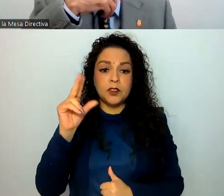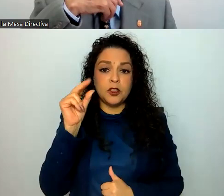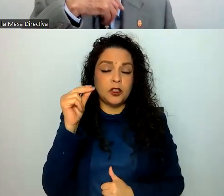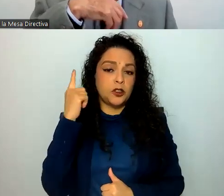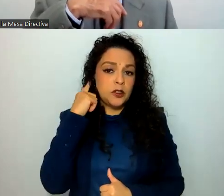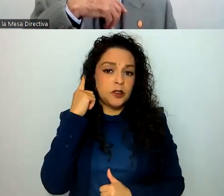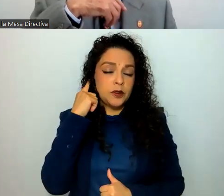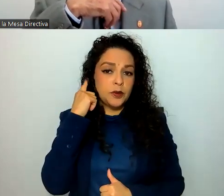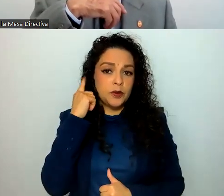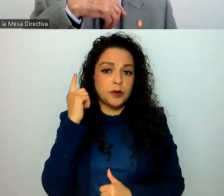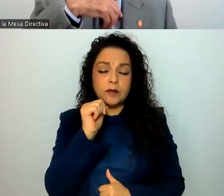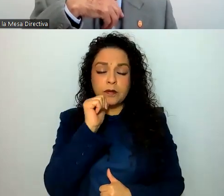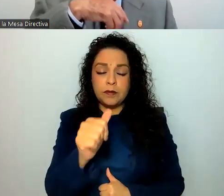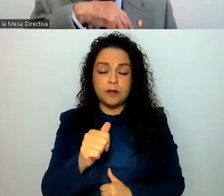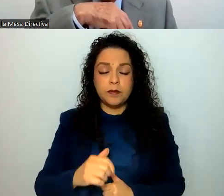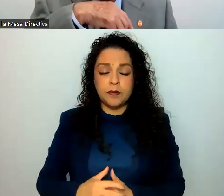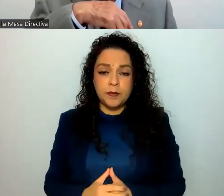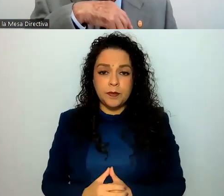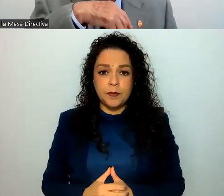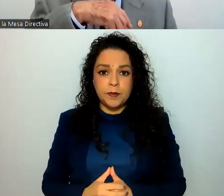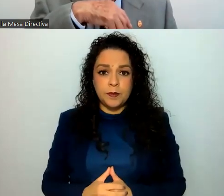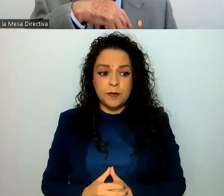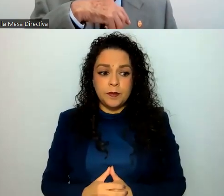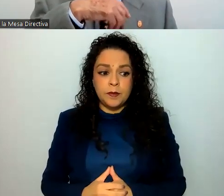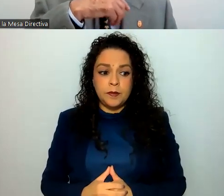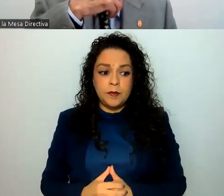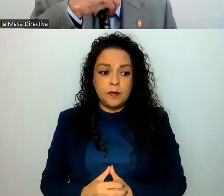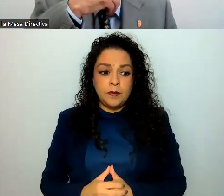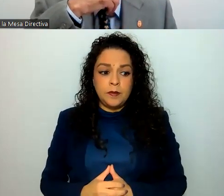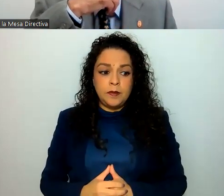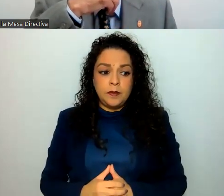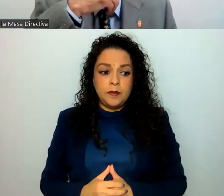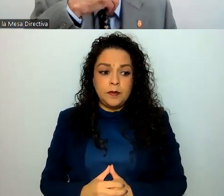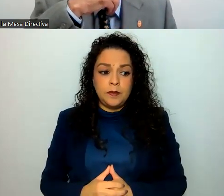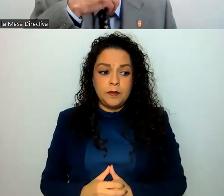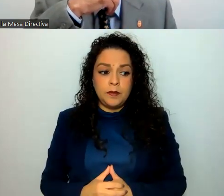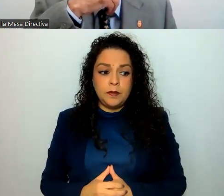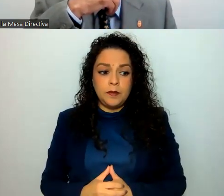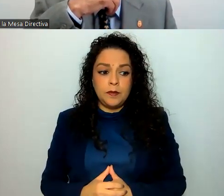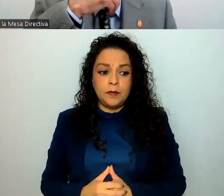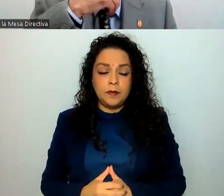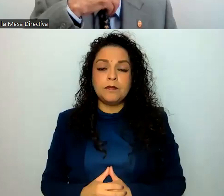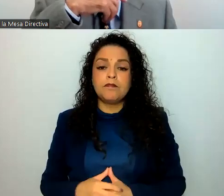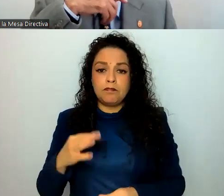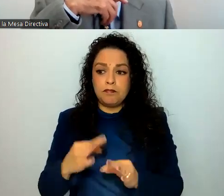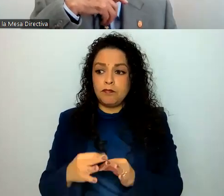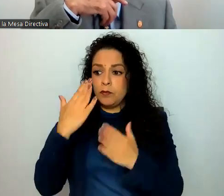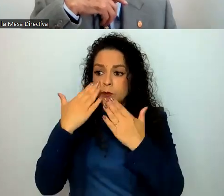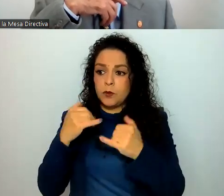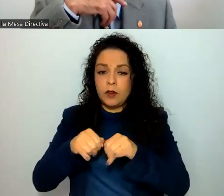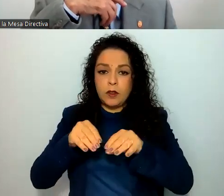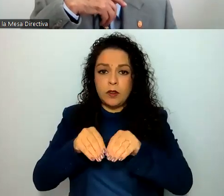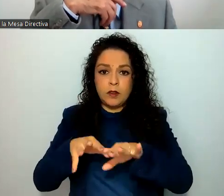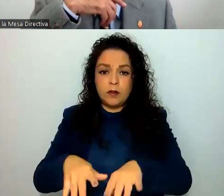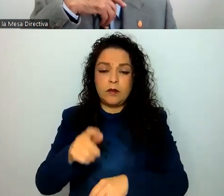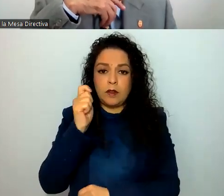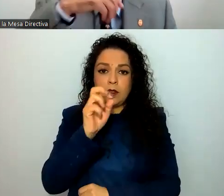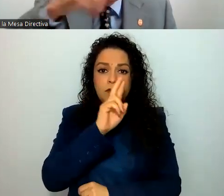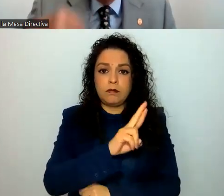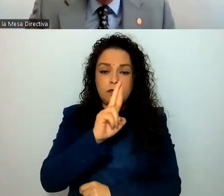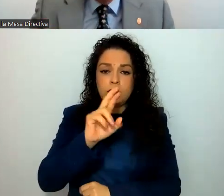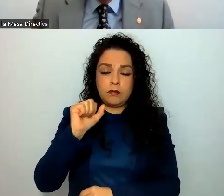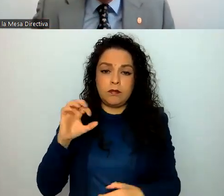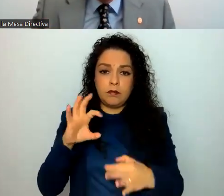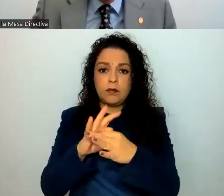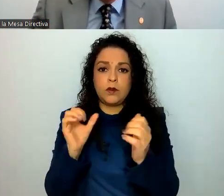No se escucha. Se declara la inexistencia de información en materia del recurso de revisión que permite realizar lo correspondiente